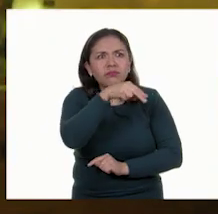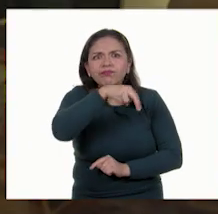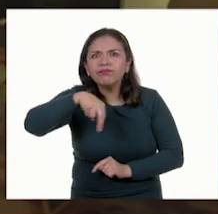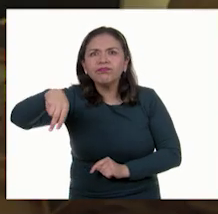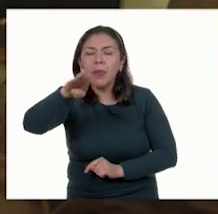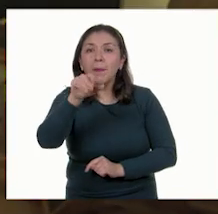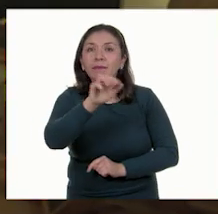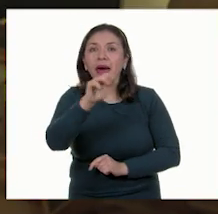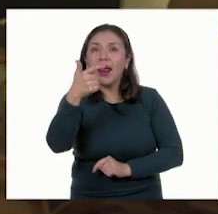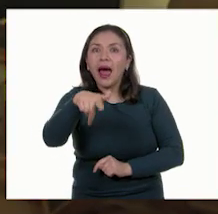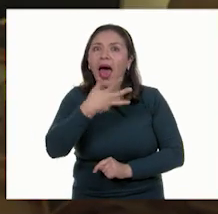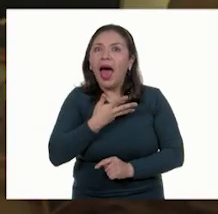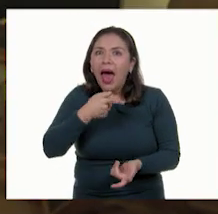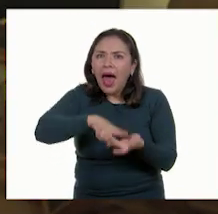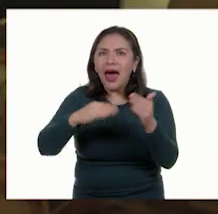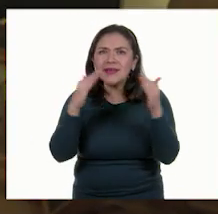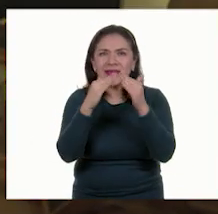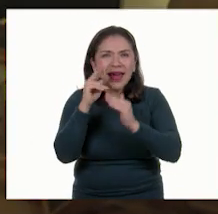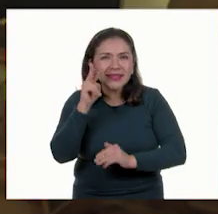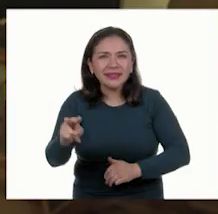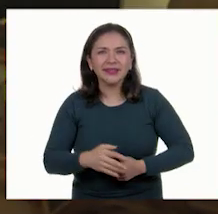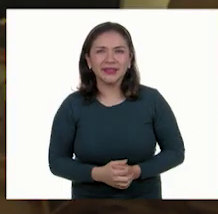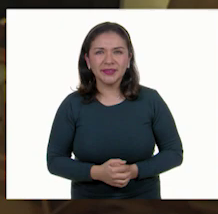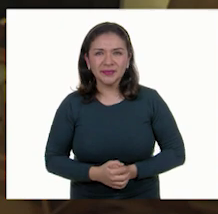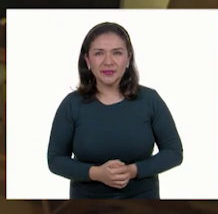su espacio.